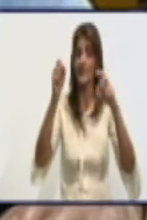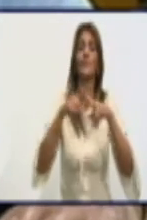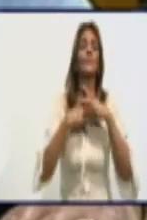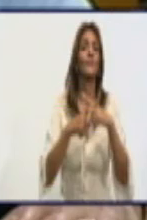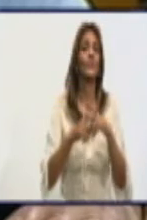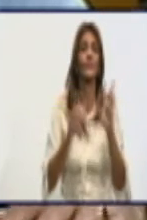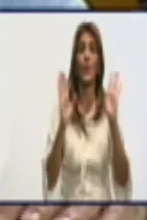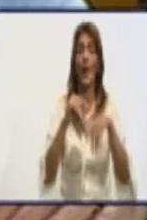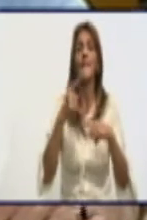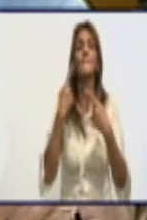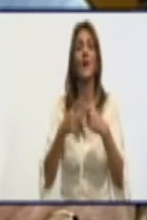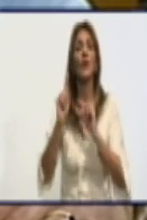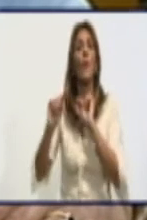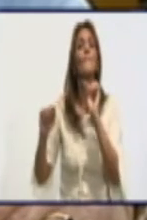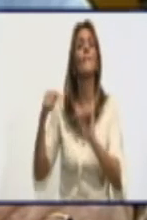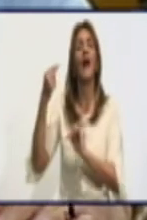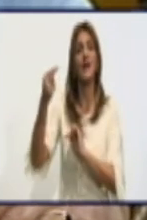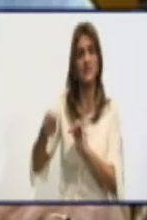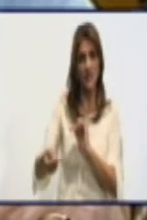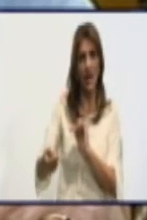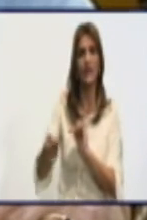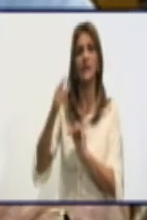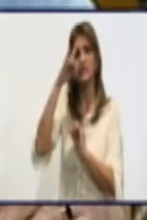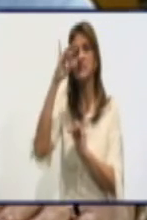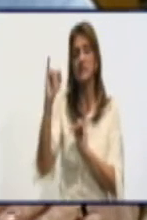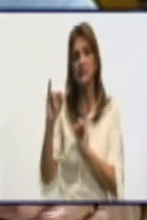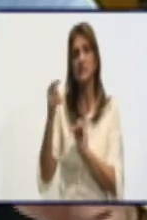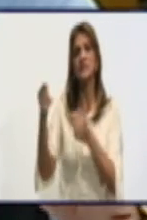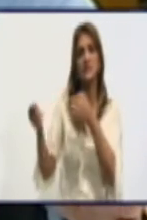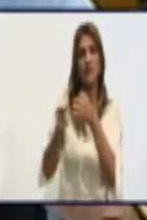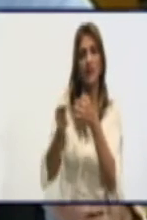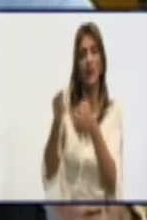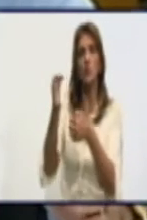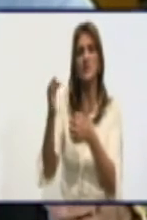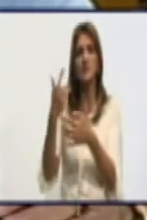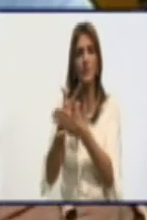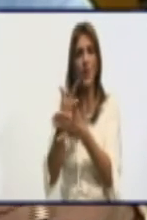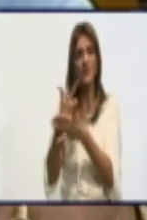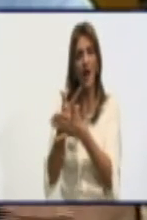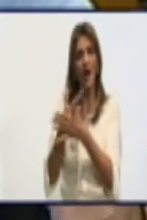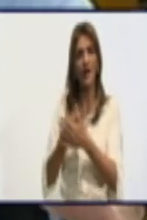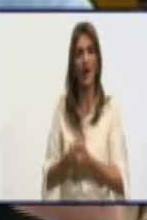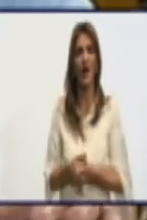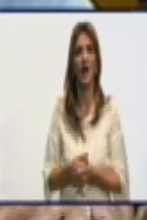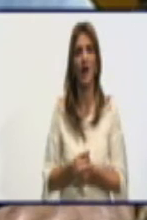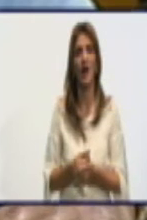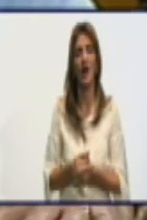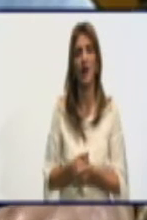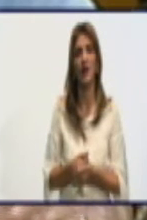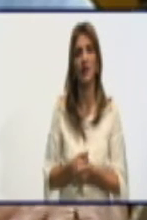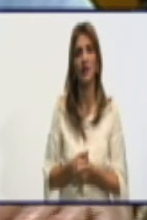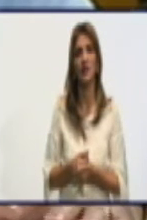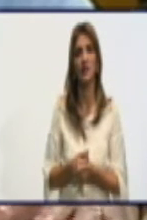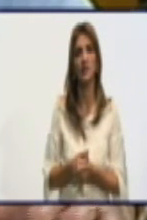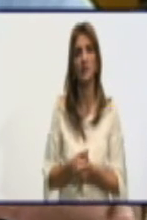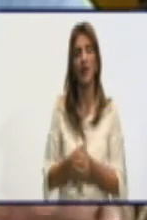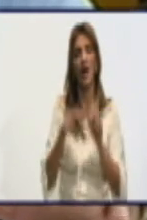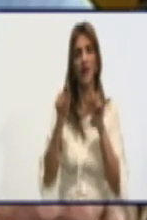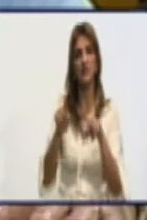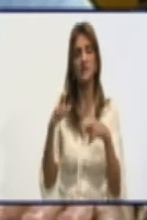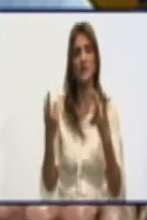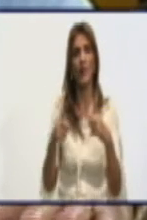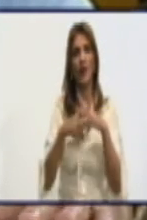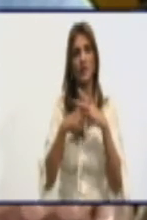un trabajo previsto en la zona de Charco Redondo para realizar una solución a un planteamiento de la población relacionado con